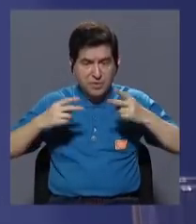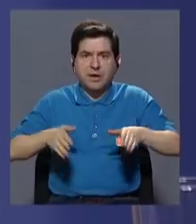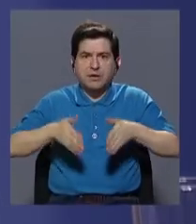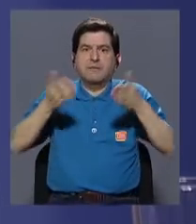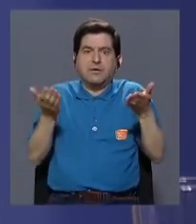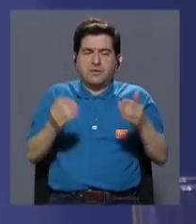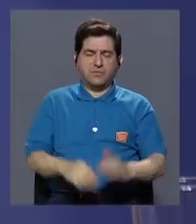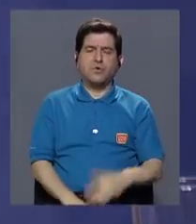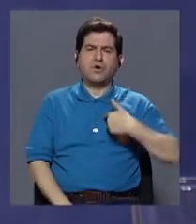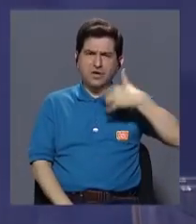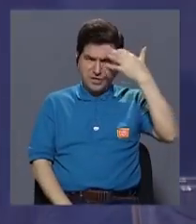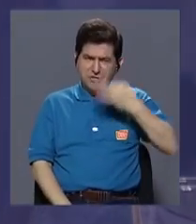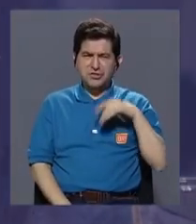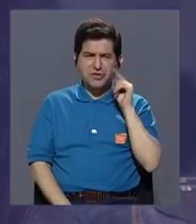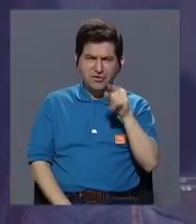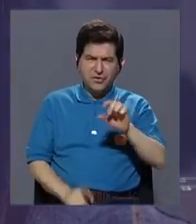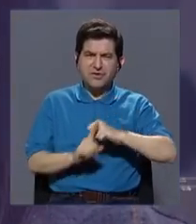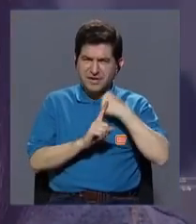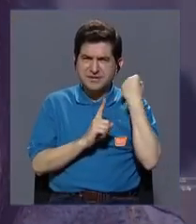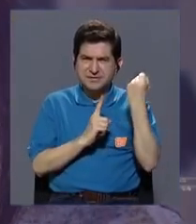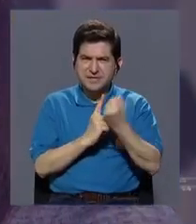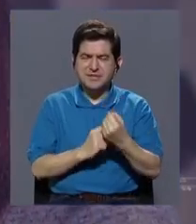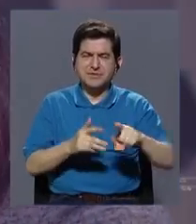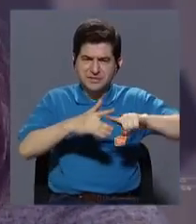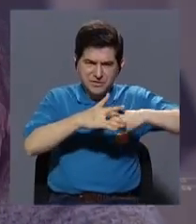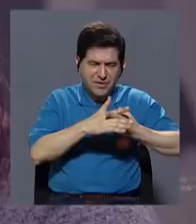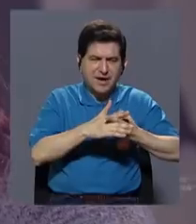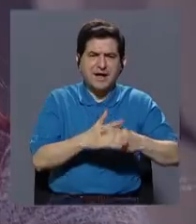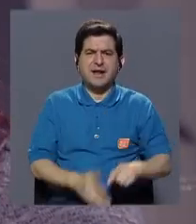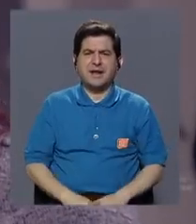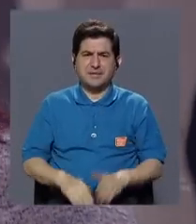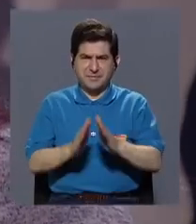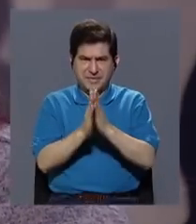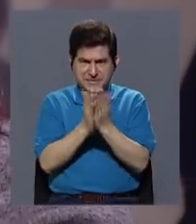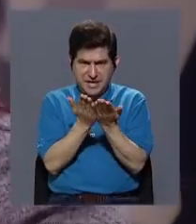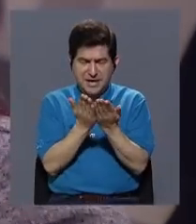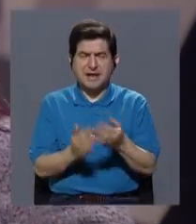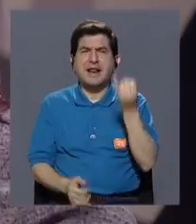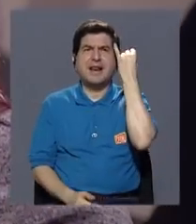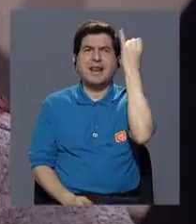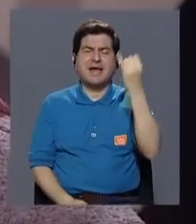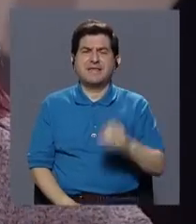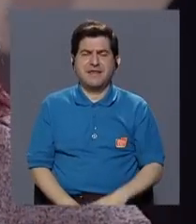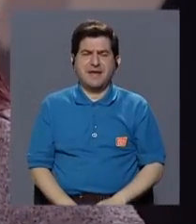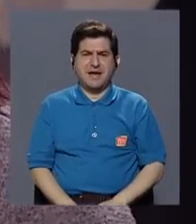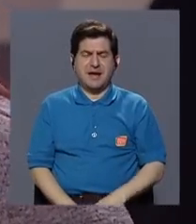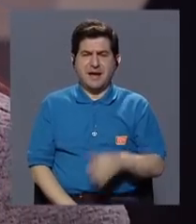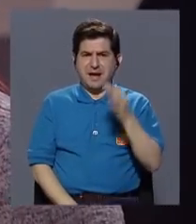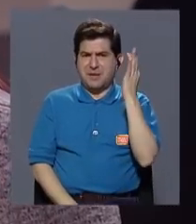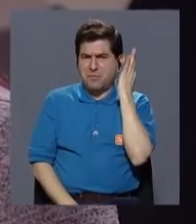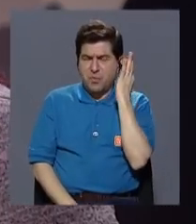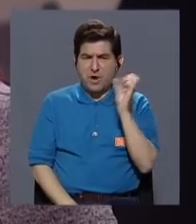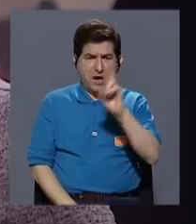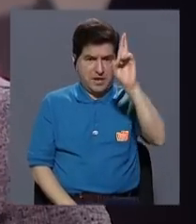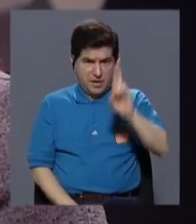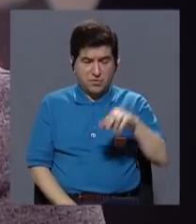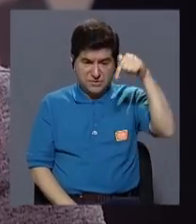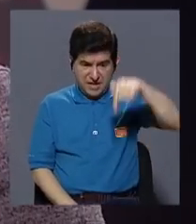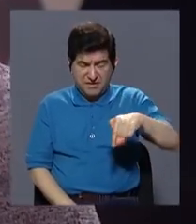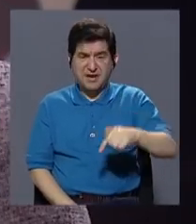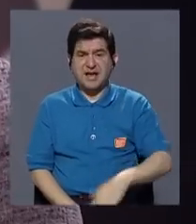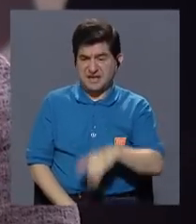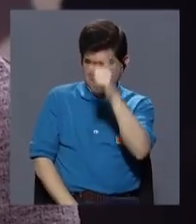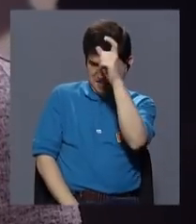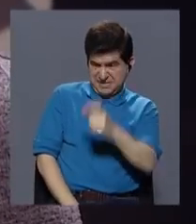vida y yo creo que es más a ver cuando empieza el libro la premisa era que ser mujer en costa rica es una ya